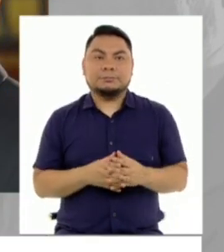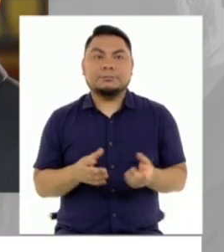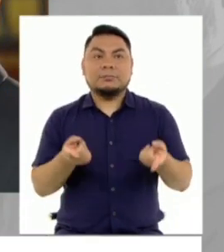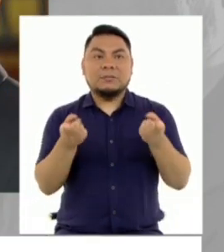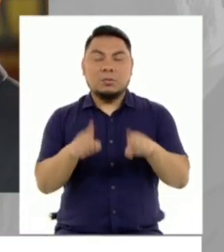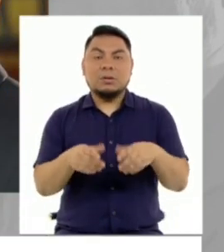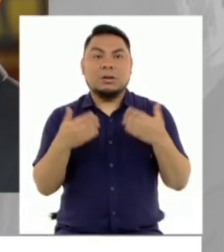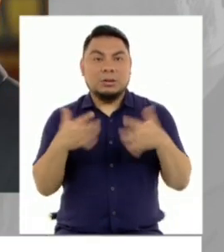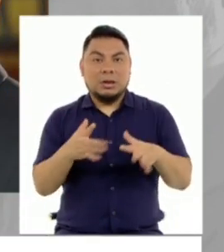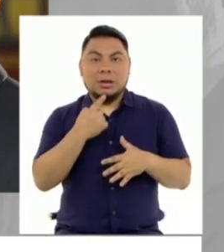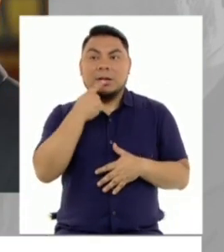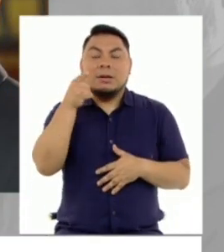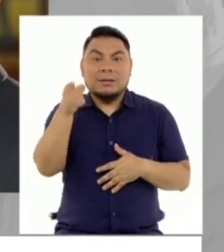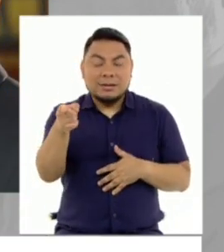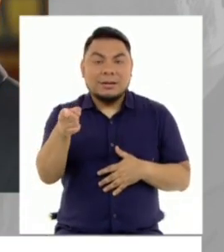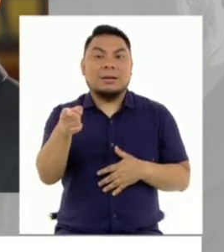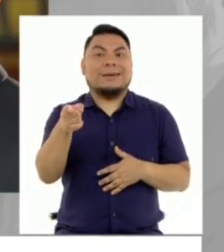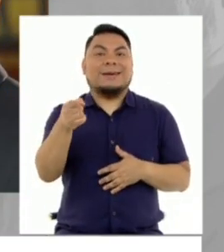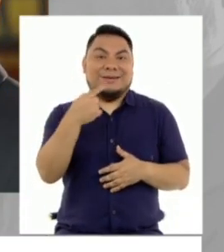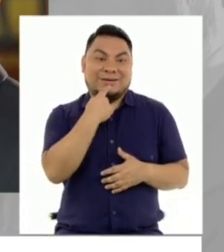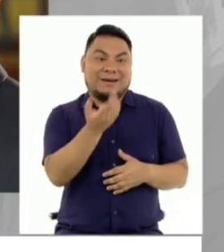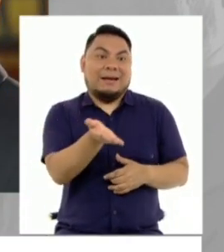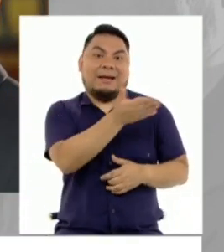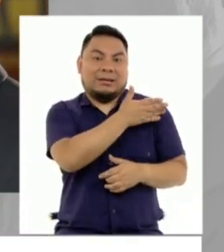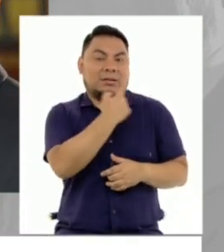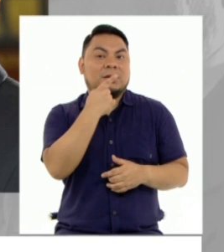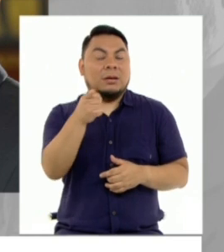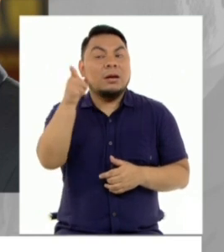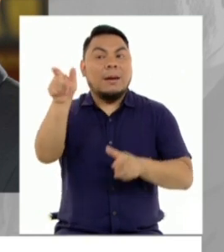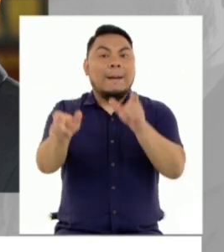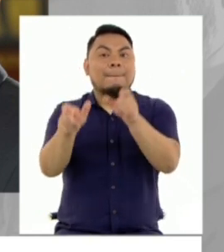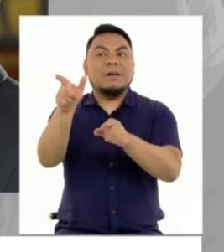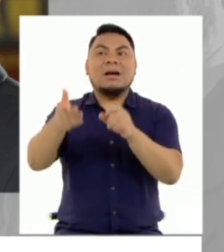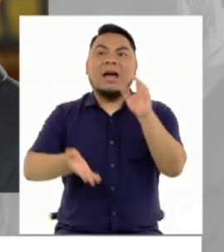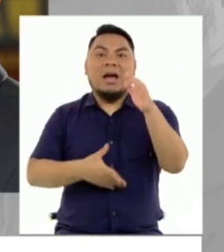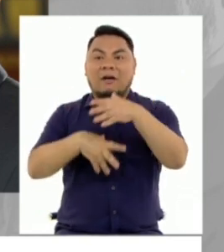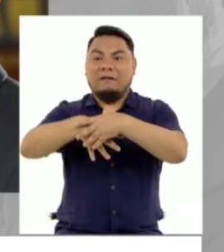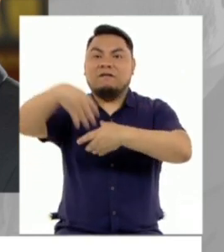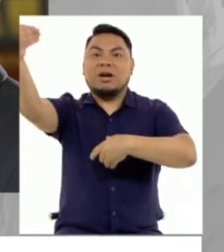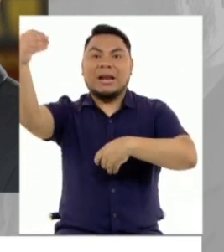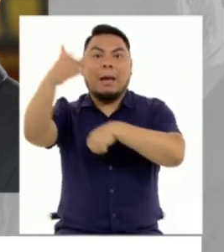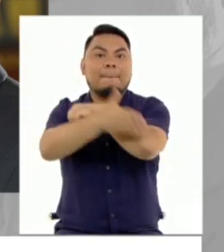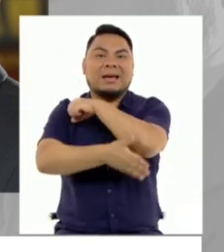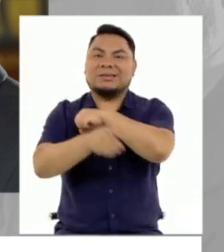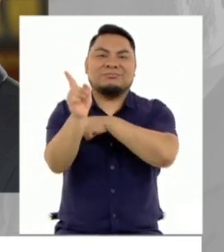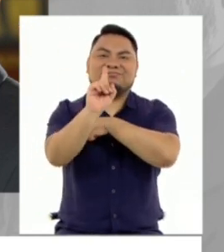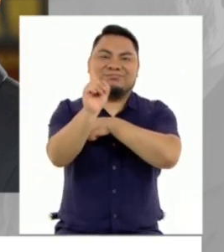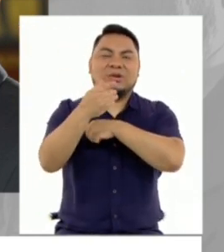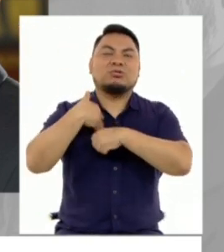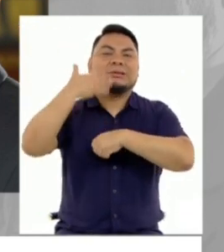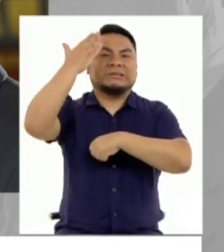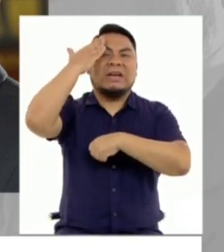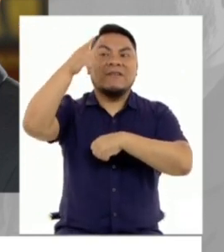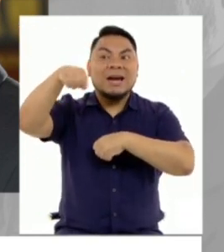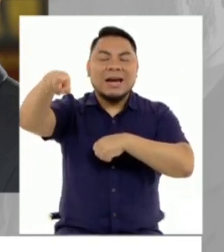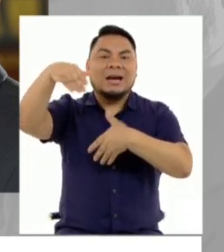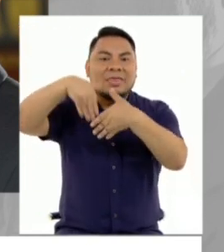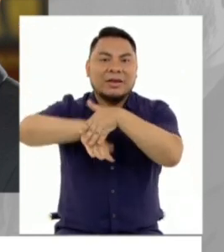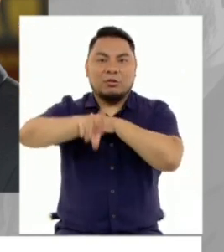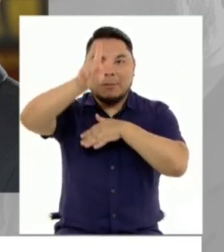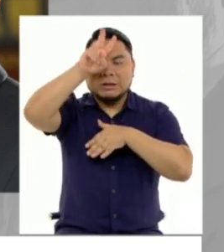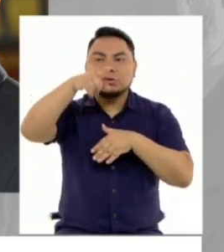declaramos de que estos personajes estaban dentro del país, que no habían salido y que era cuestión de meses su